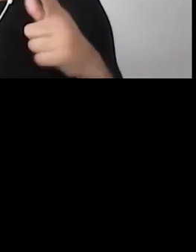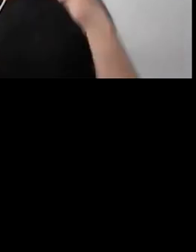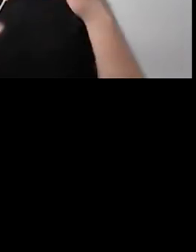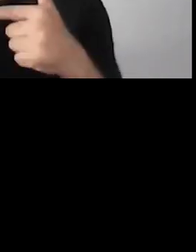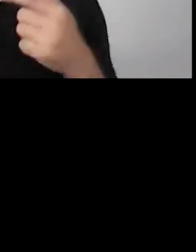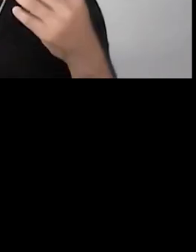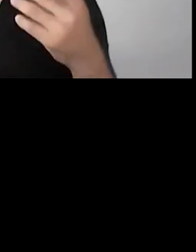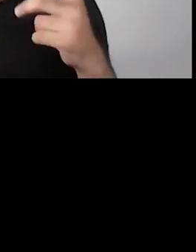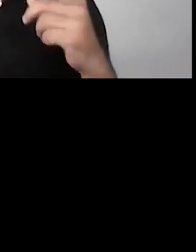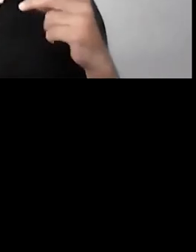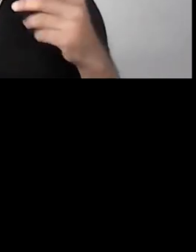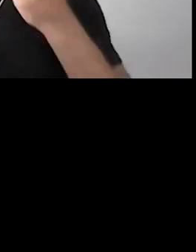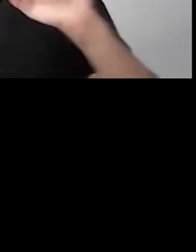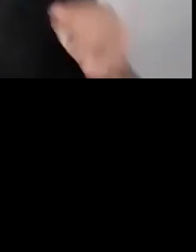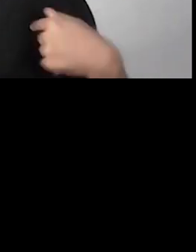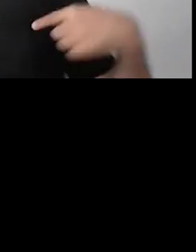para poder hacerlo.